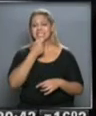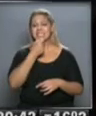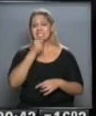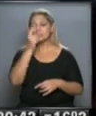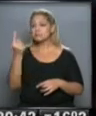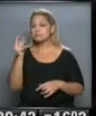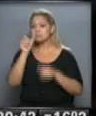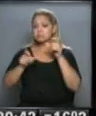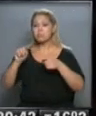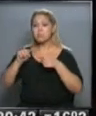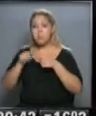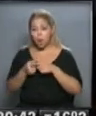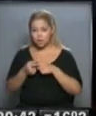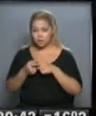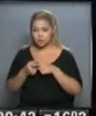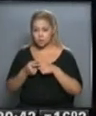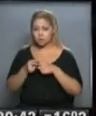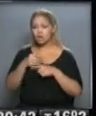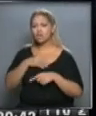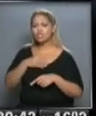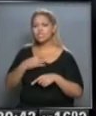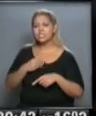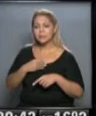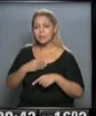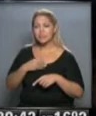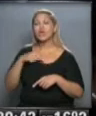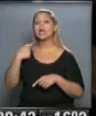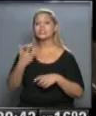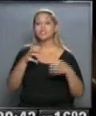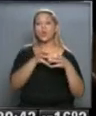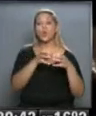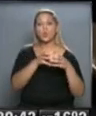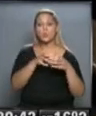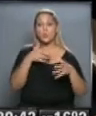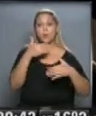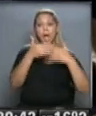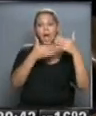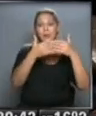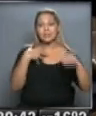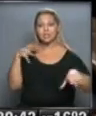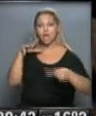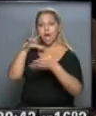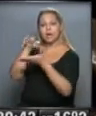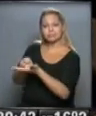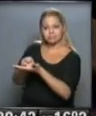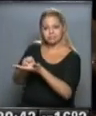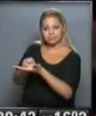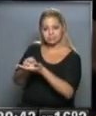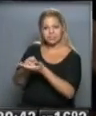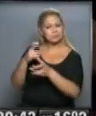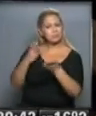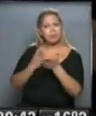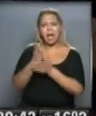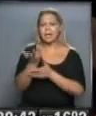políticos tienen miedo, las corporaciones van a seguir gobernando toda la